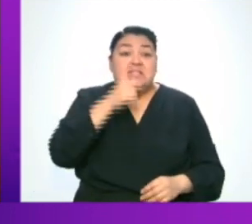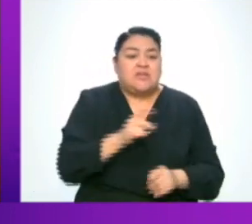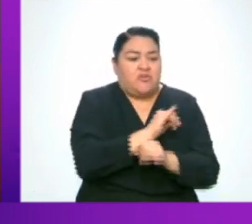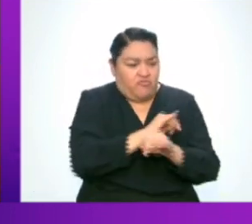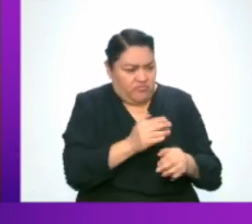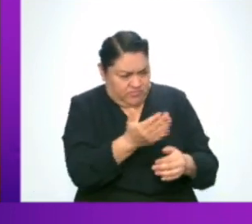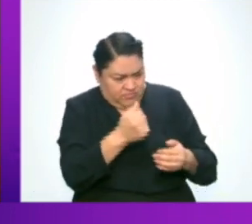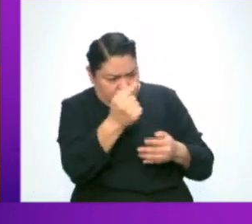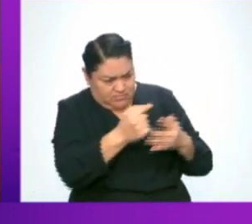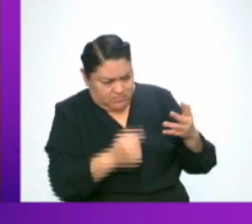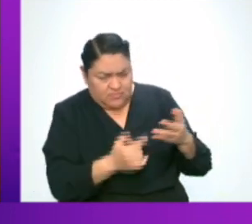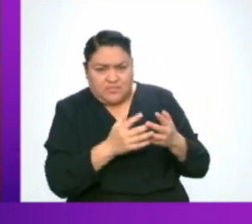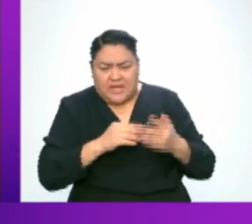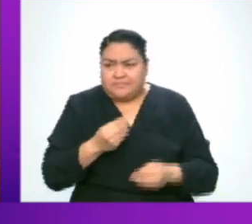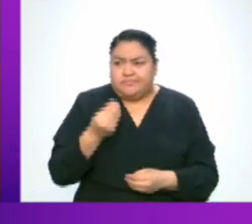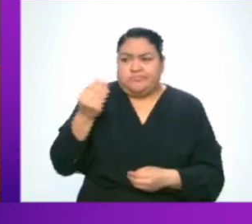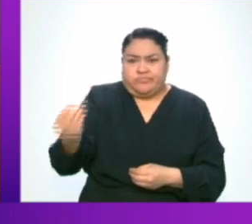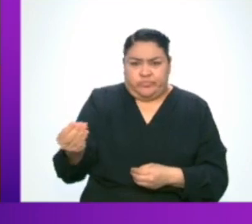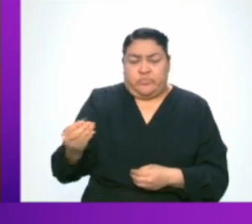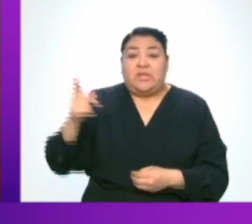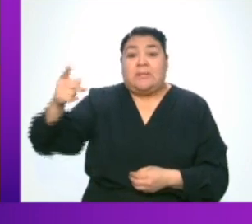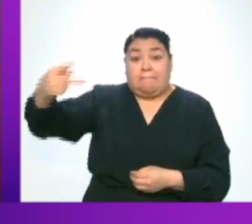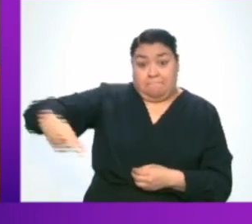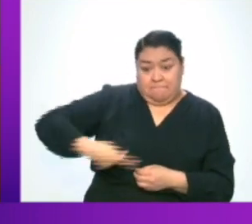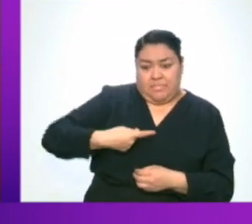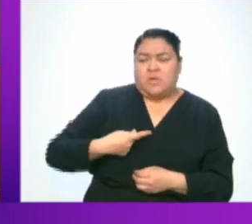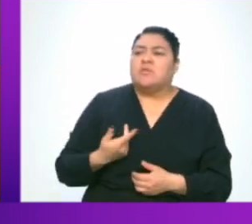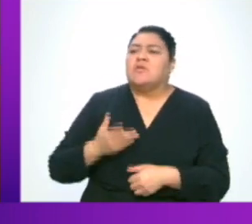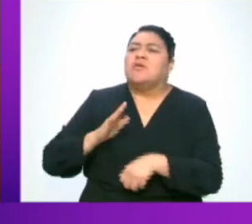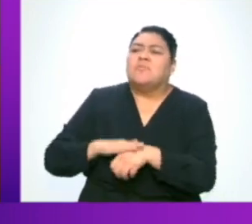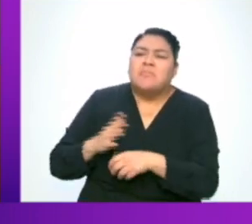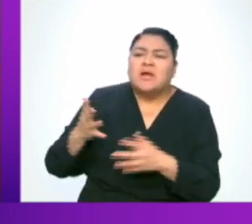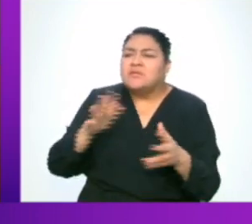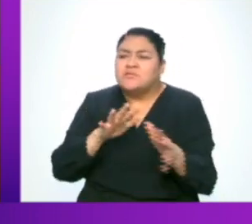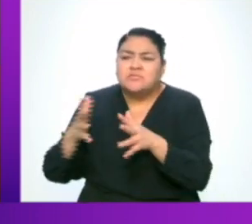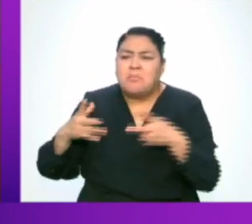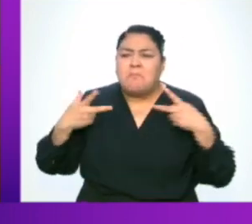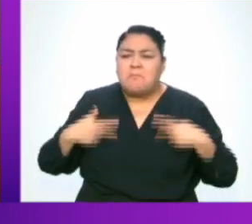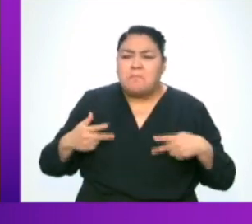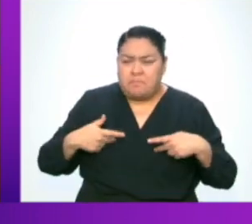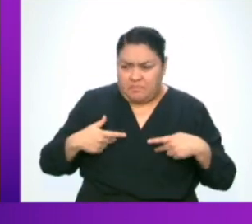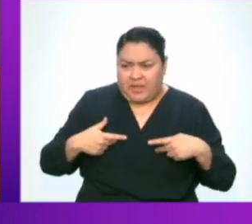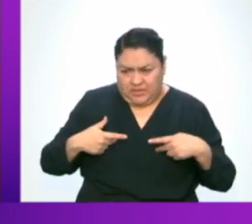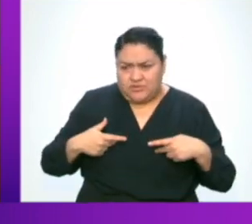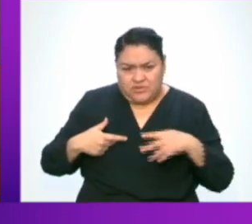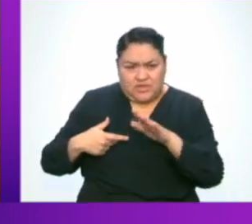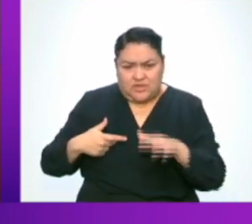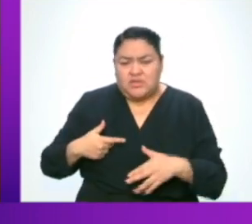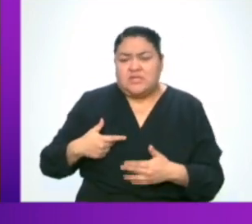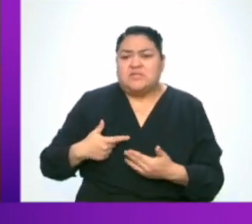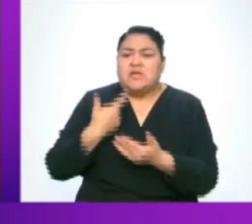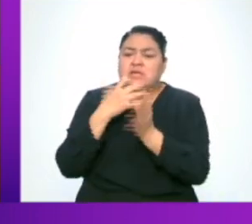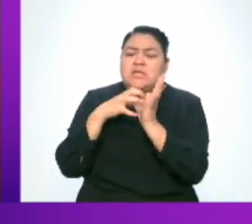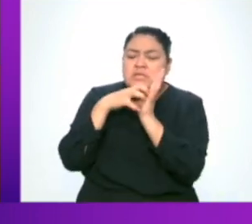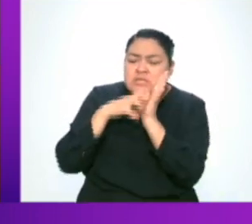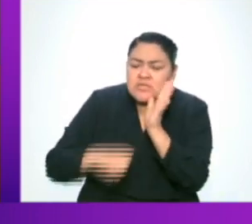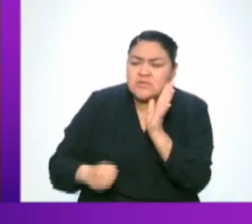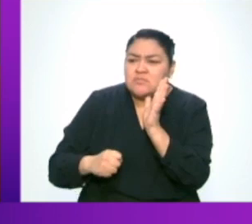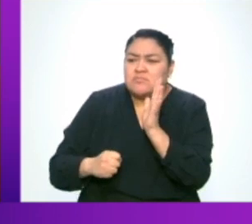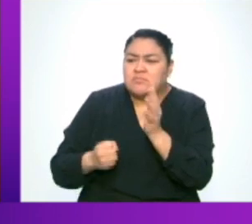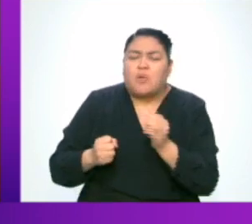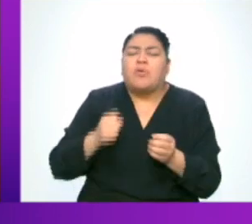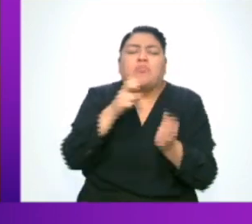datos nos preguntó eh que más o menos a cuánto ascendí el ahorro sobre una